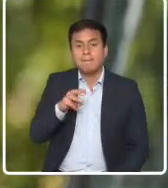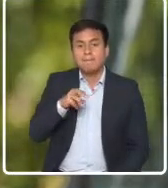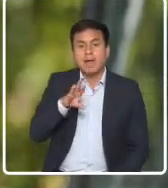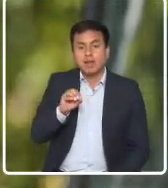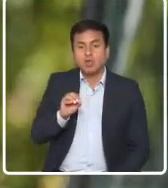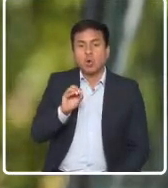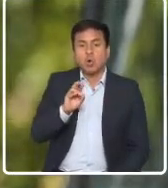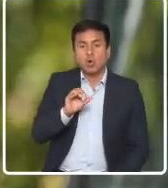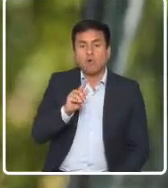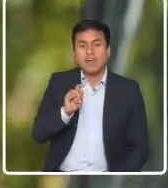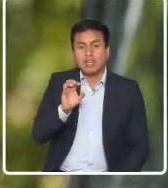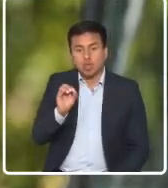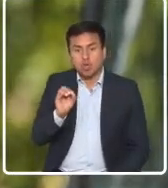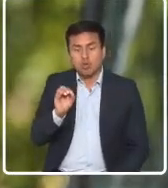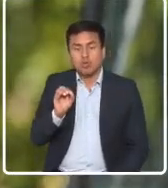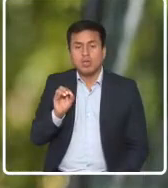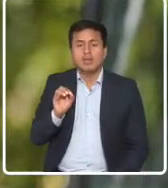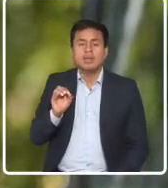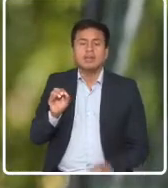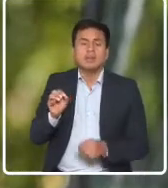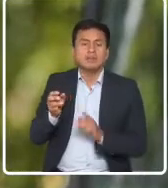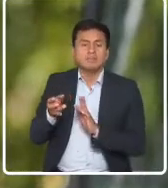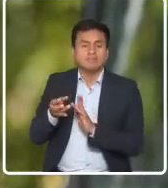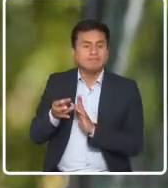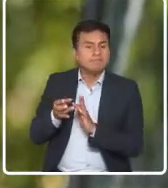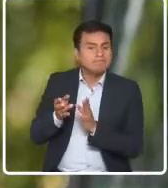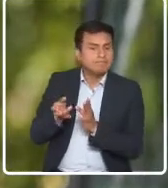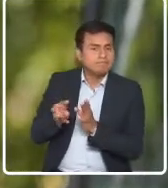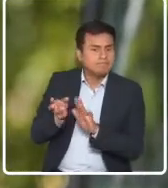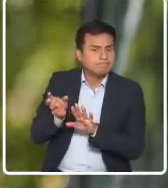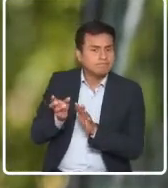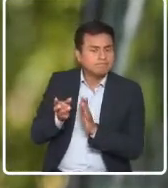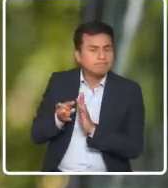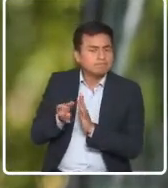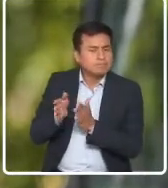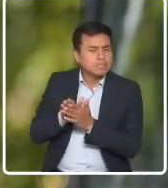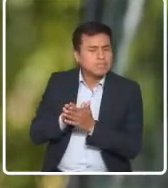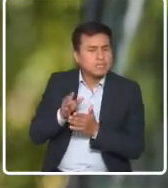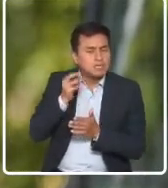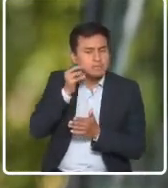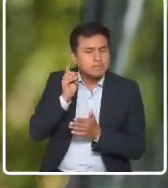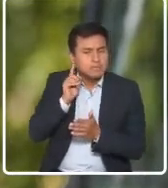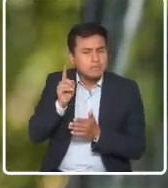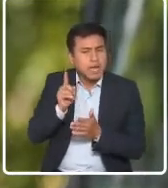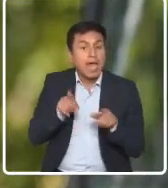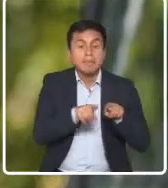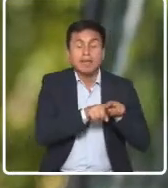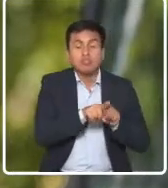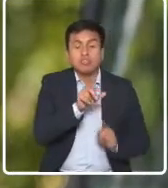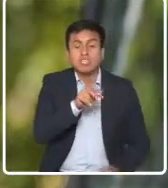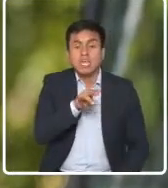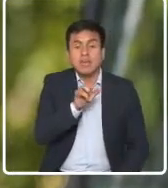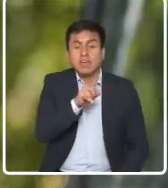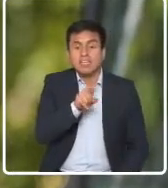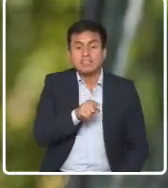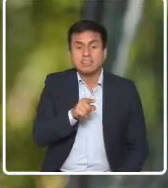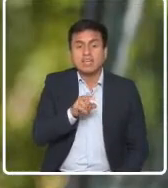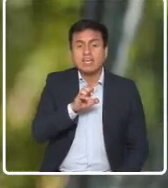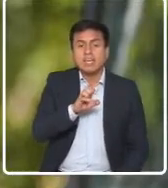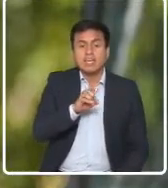Roberto, dejan una viuda y familia atrás. A los hermanos Llévenes, Eduardo y